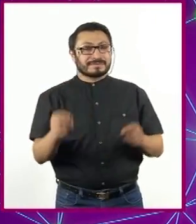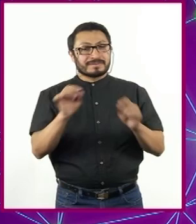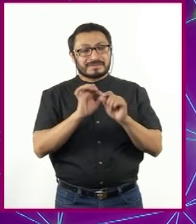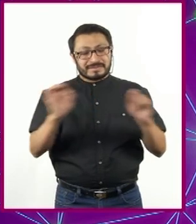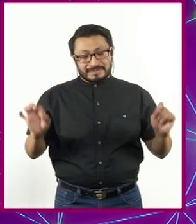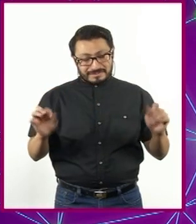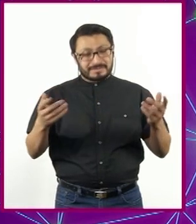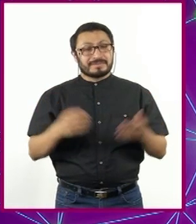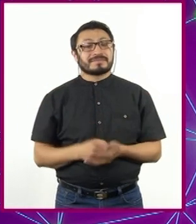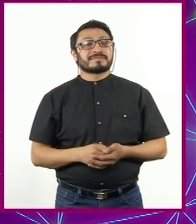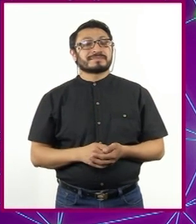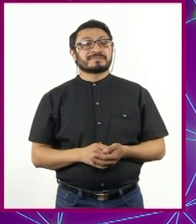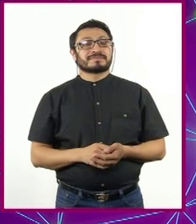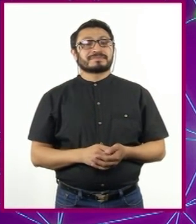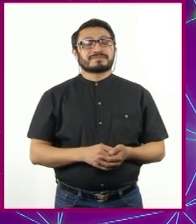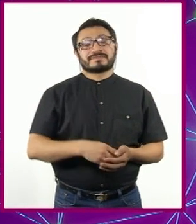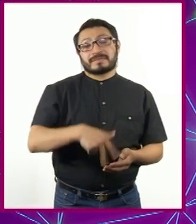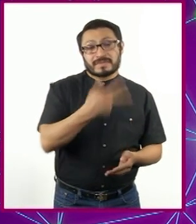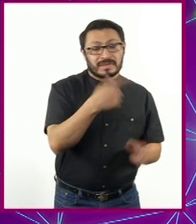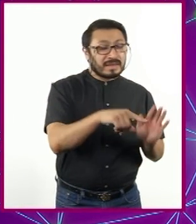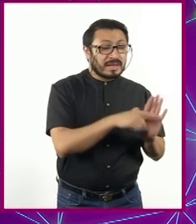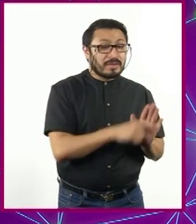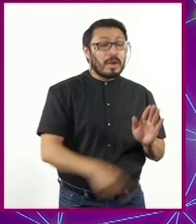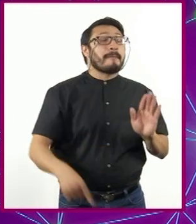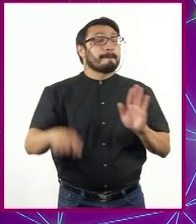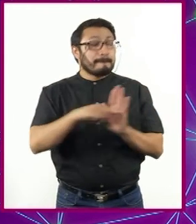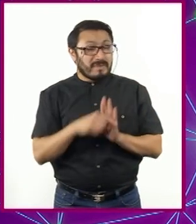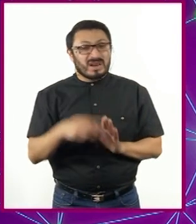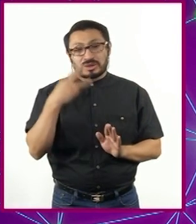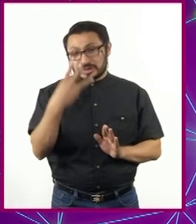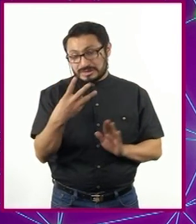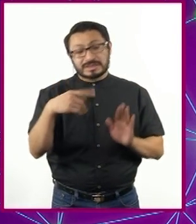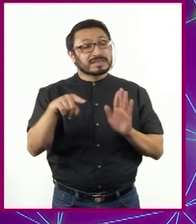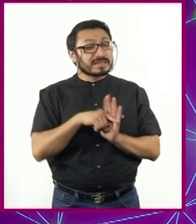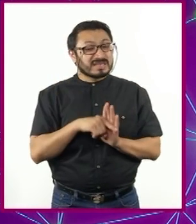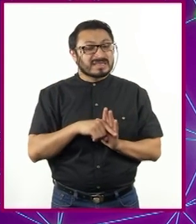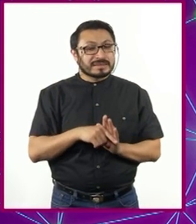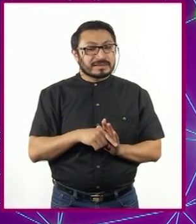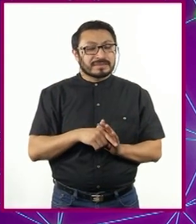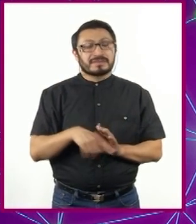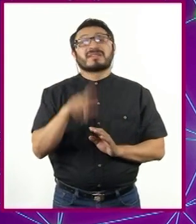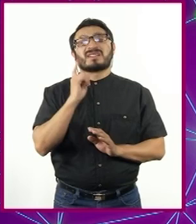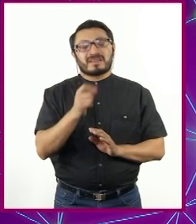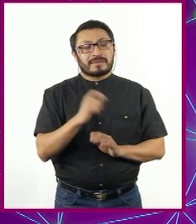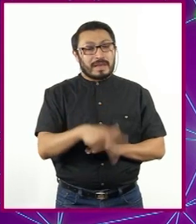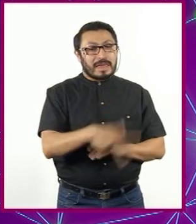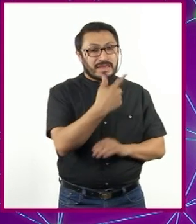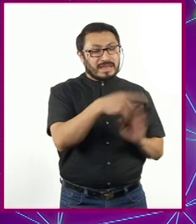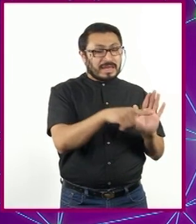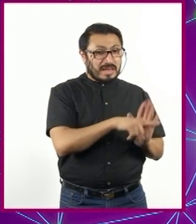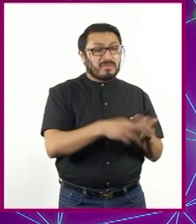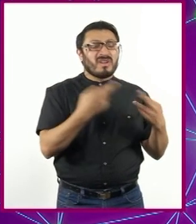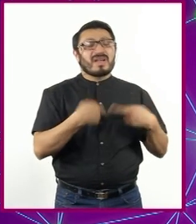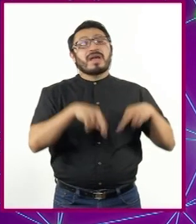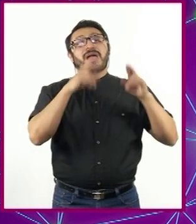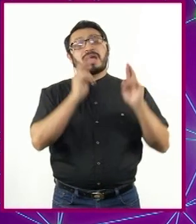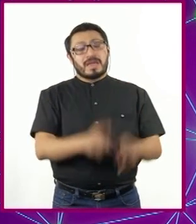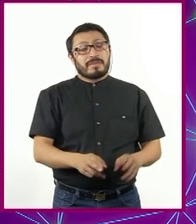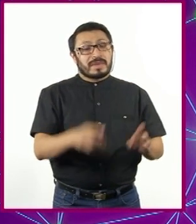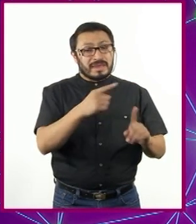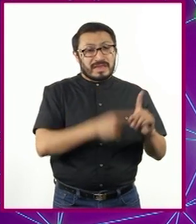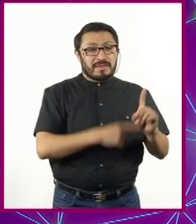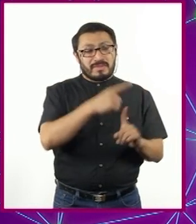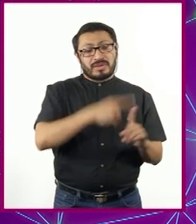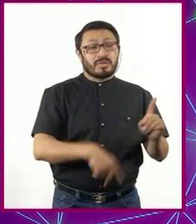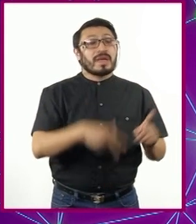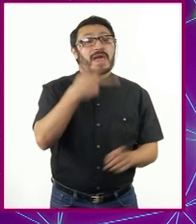siguiente sustracción. 13 negativo menos 3 negativo, donde 13 negativo representa una temperatura